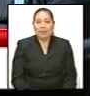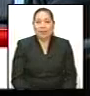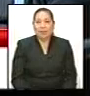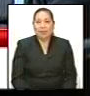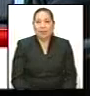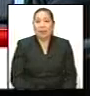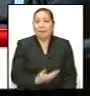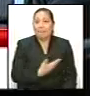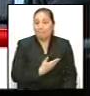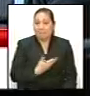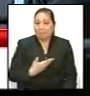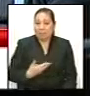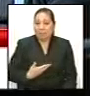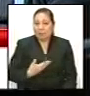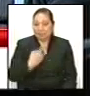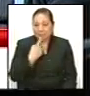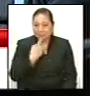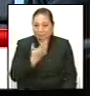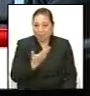Presidenta,